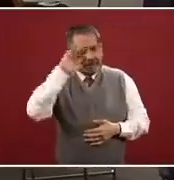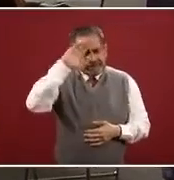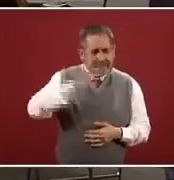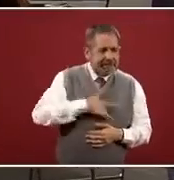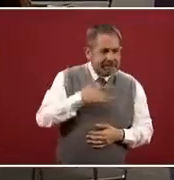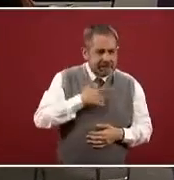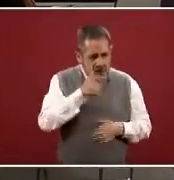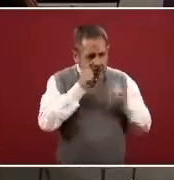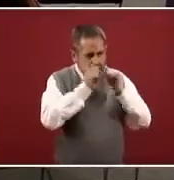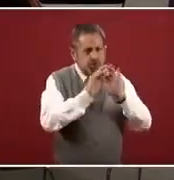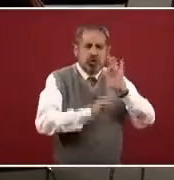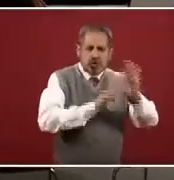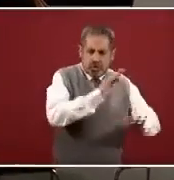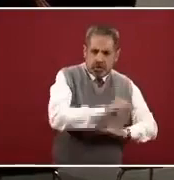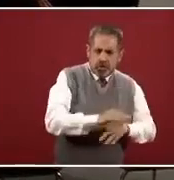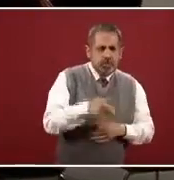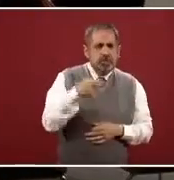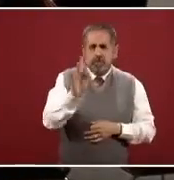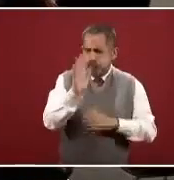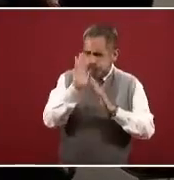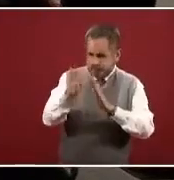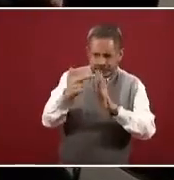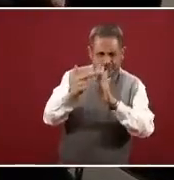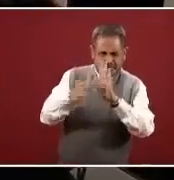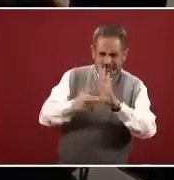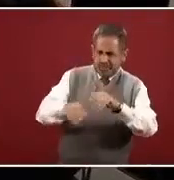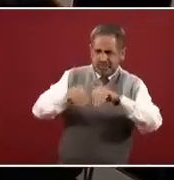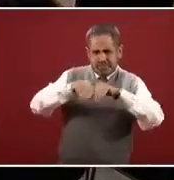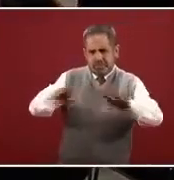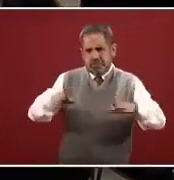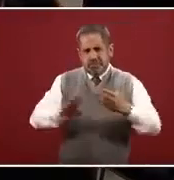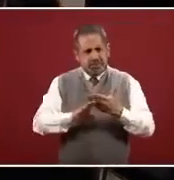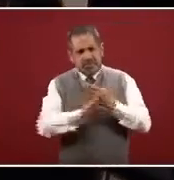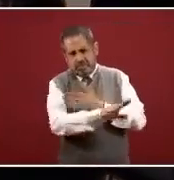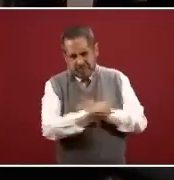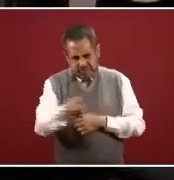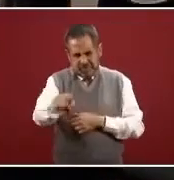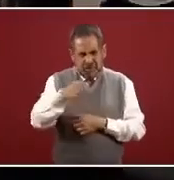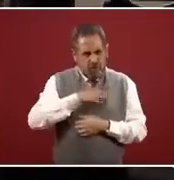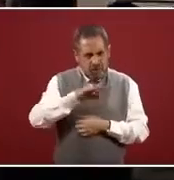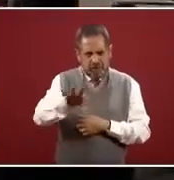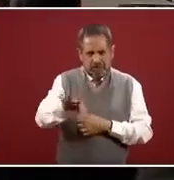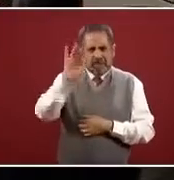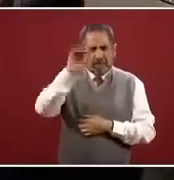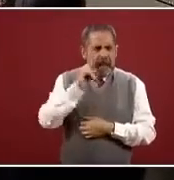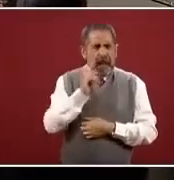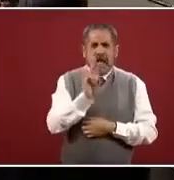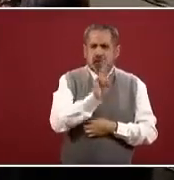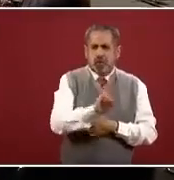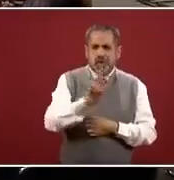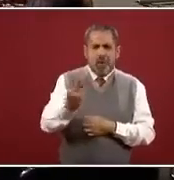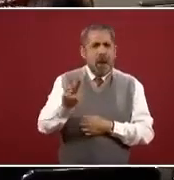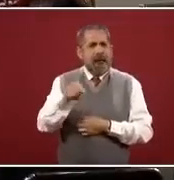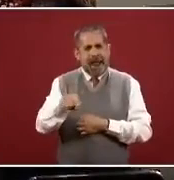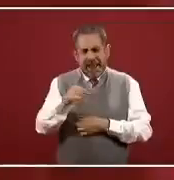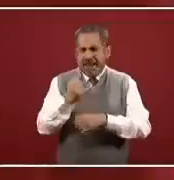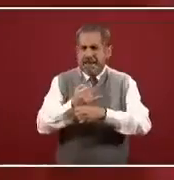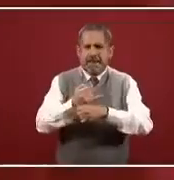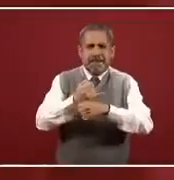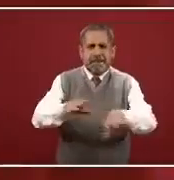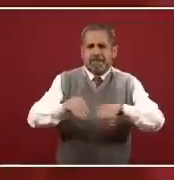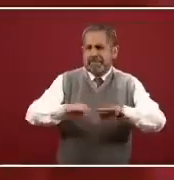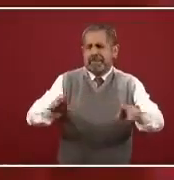presentando. Pero el lineamiento de prevención de infecciones lo pueden ustedes encontrar en el micrositio, está publicado, como les digo, desde